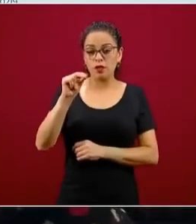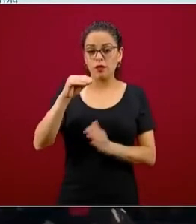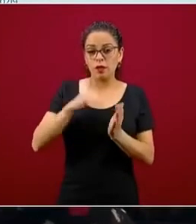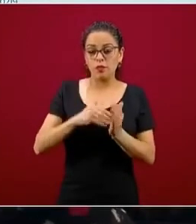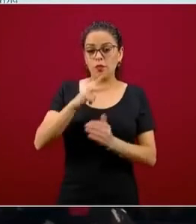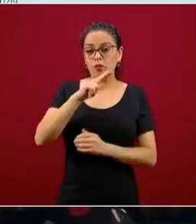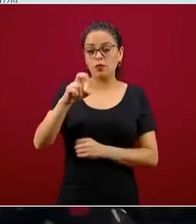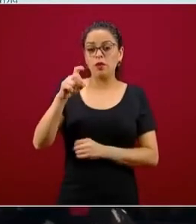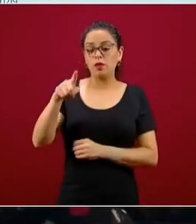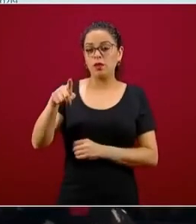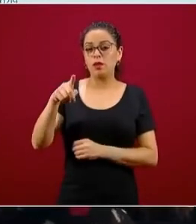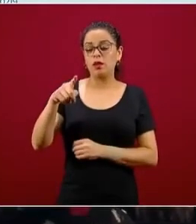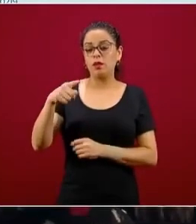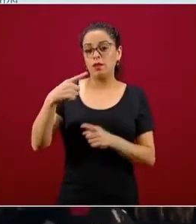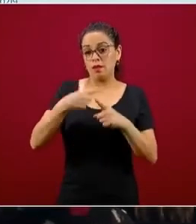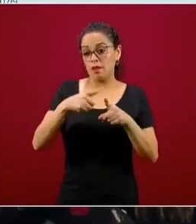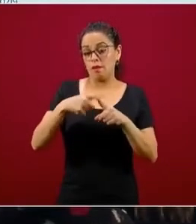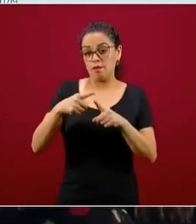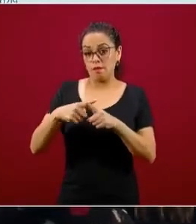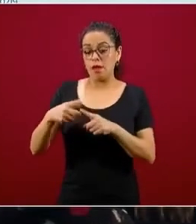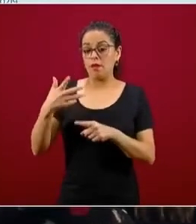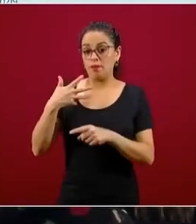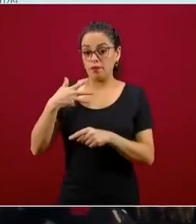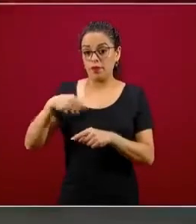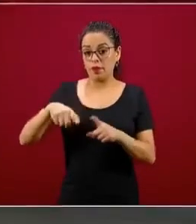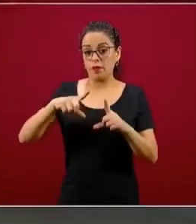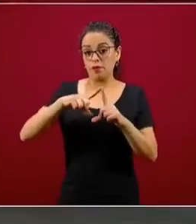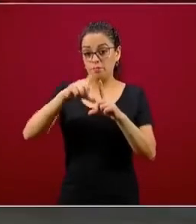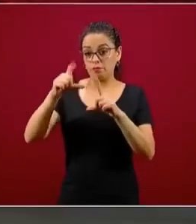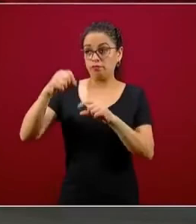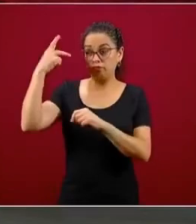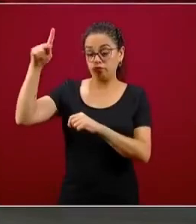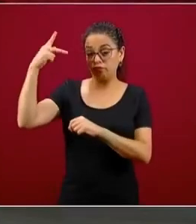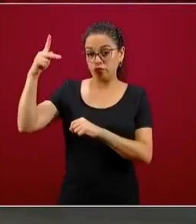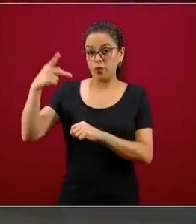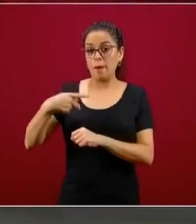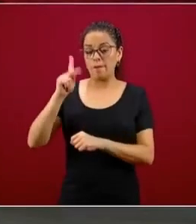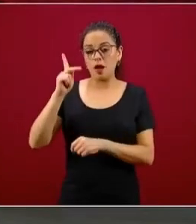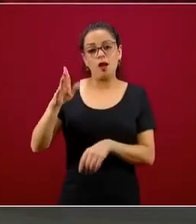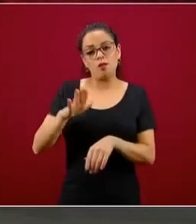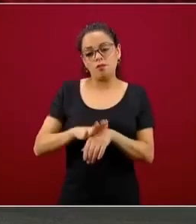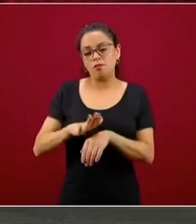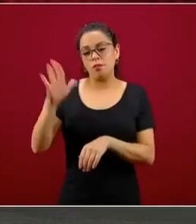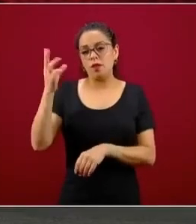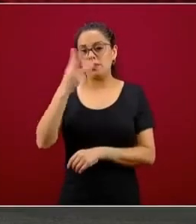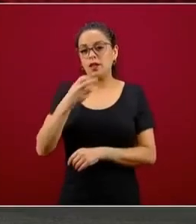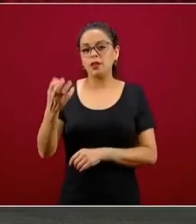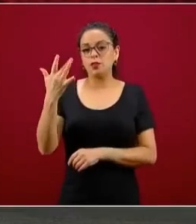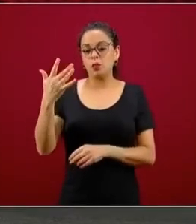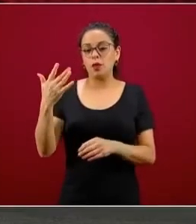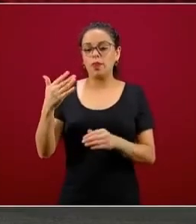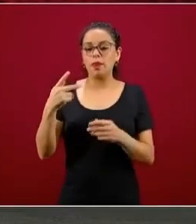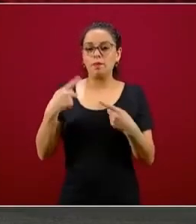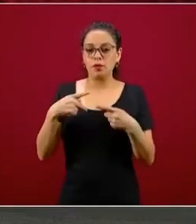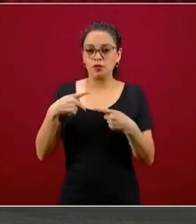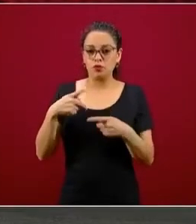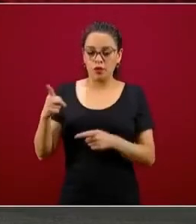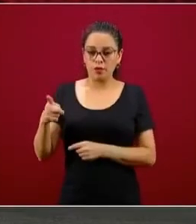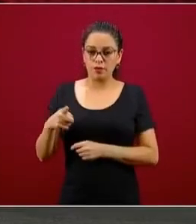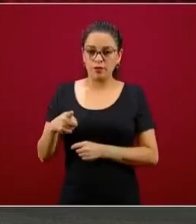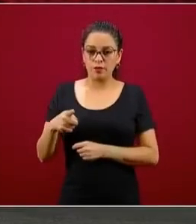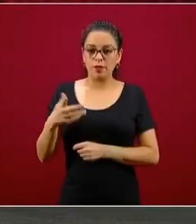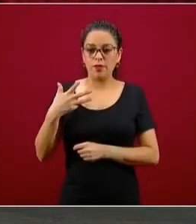1.280.820 casos registrados en este país, cuya población es un poco más de 350 millones de habitantes. La